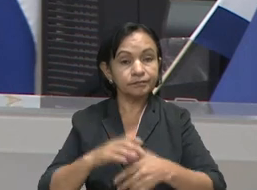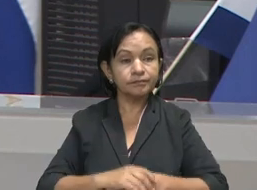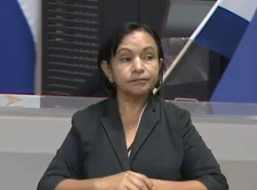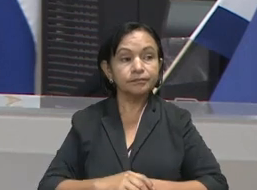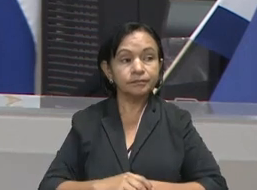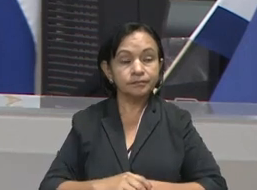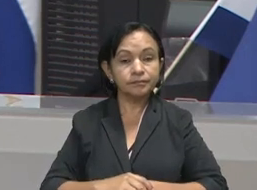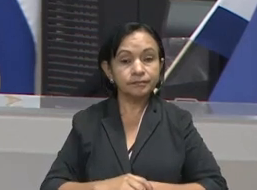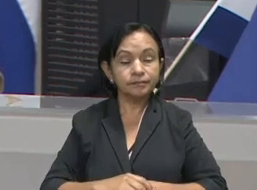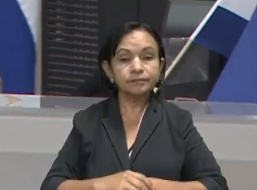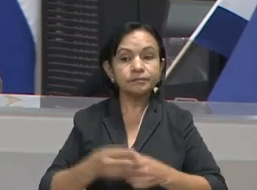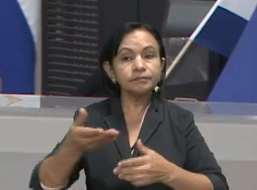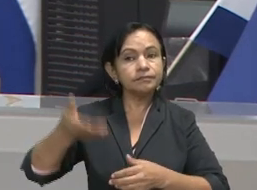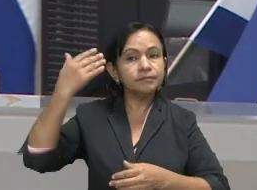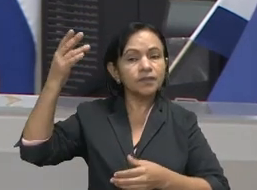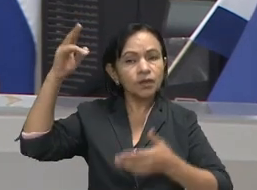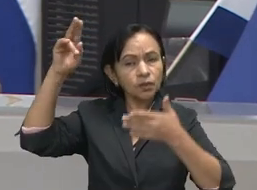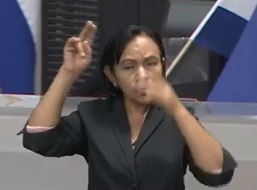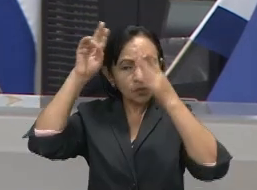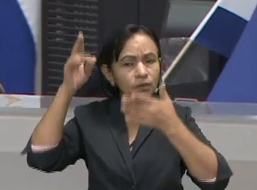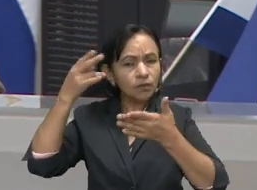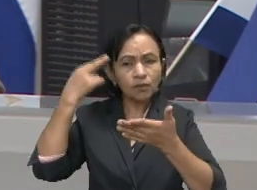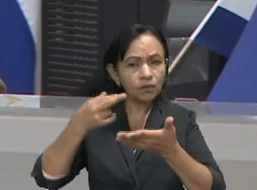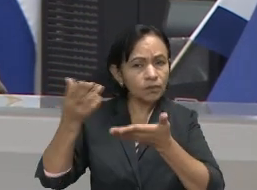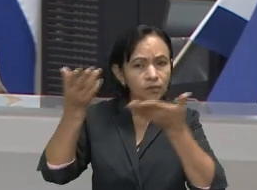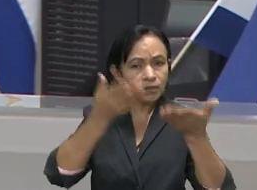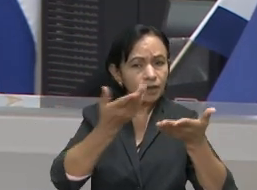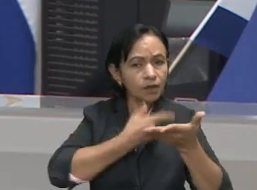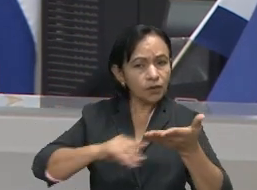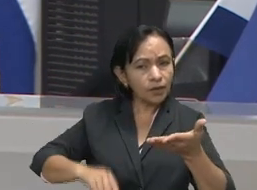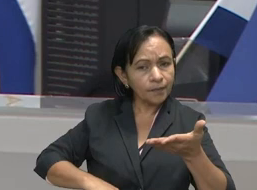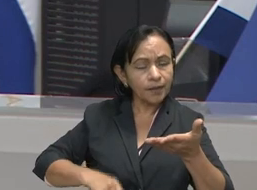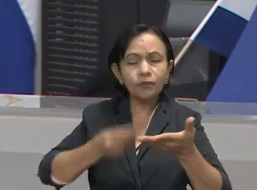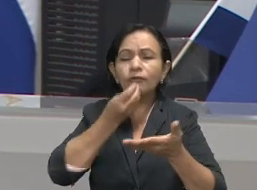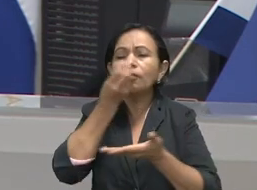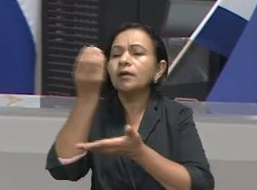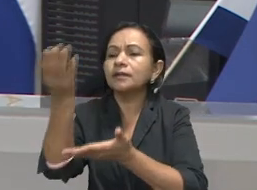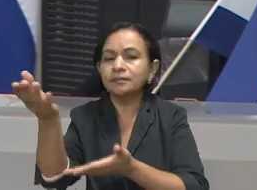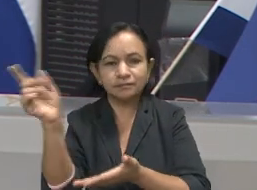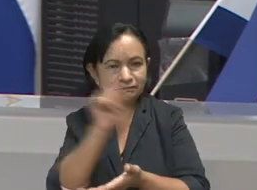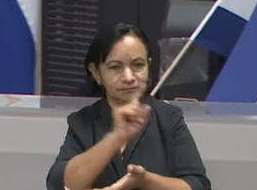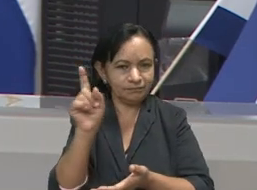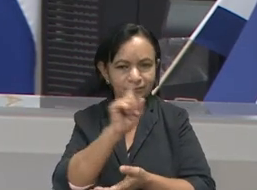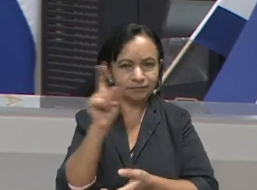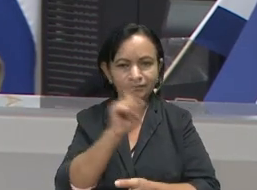Nuestros ancestros no recibieron a los españoles con flores.